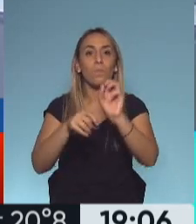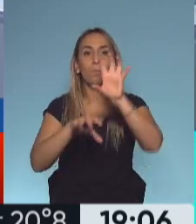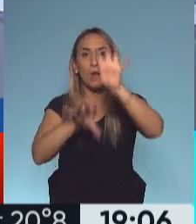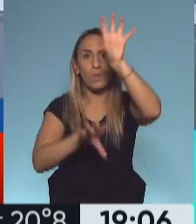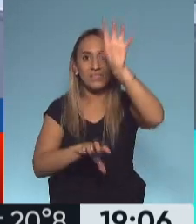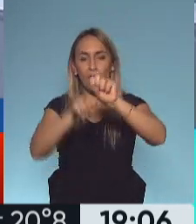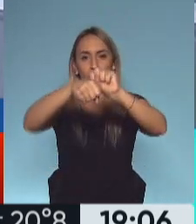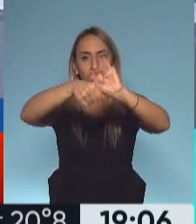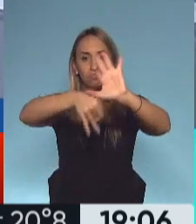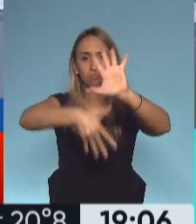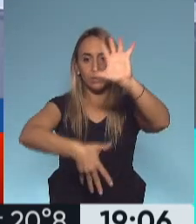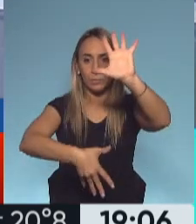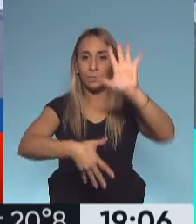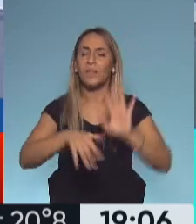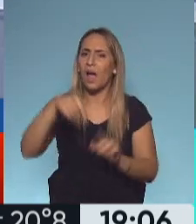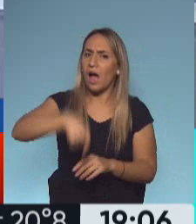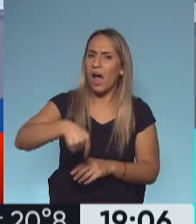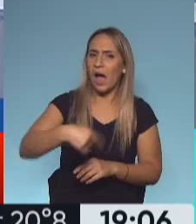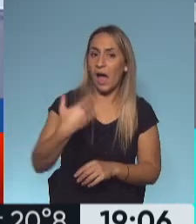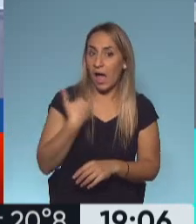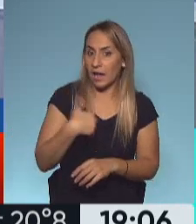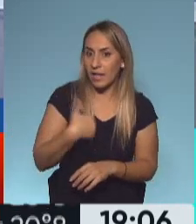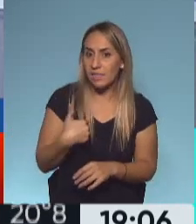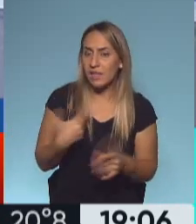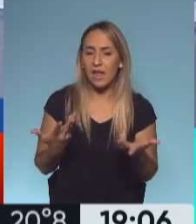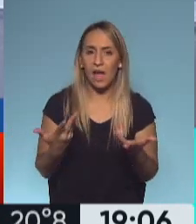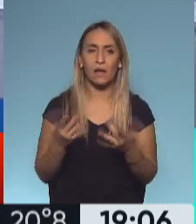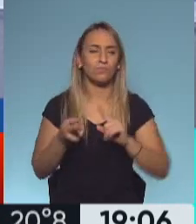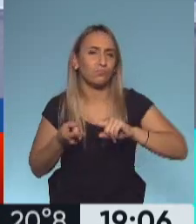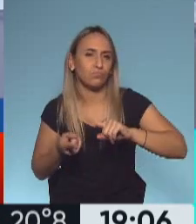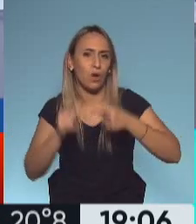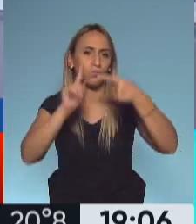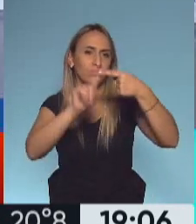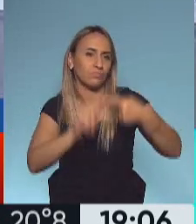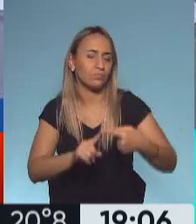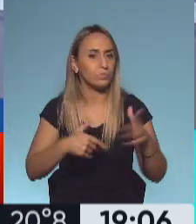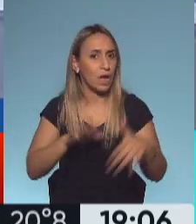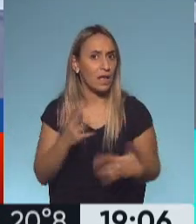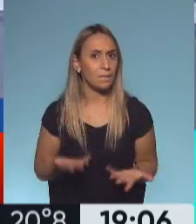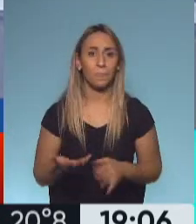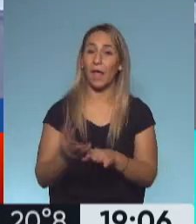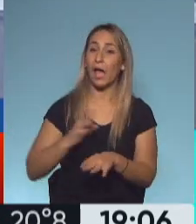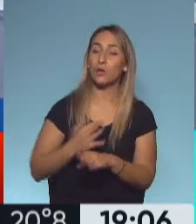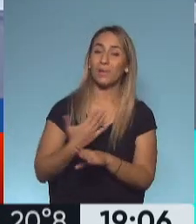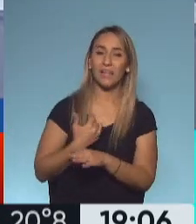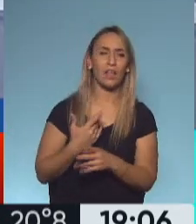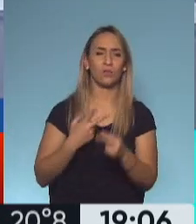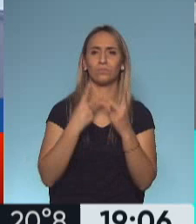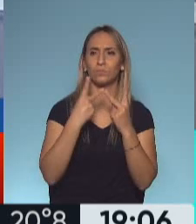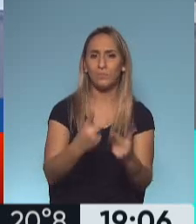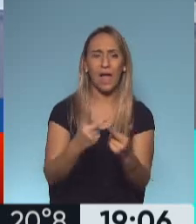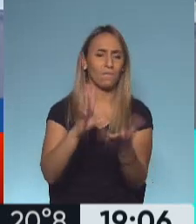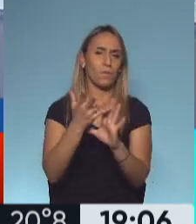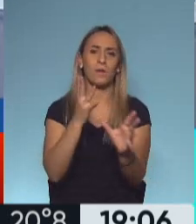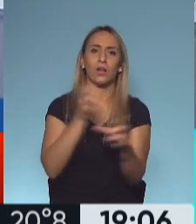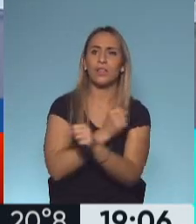está conectada más en este momento de pandemia que el año anterior, que recordemos habían interrumpido hasta los servicios de transporte, ¿no? Entonces, con más